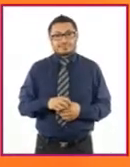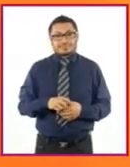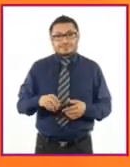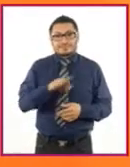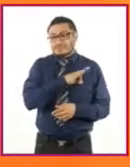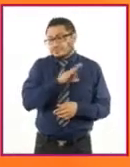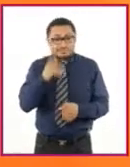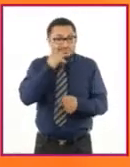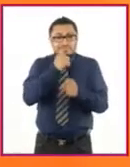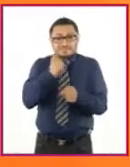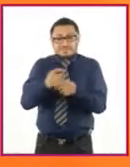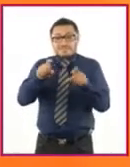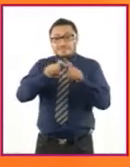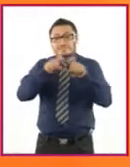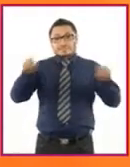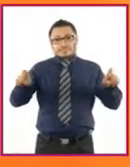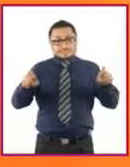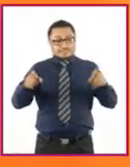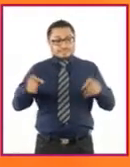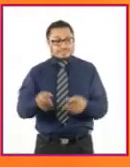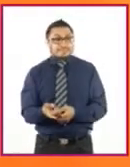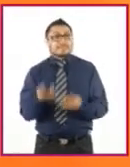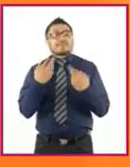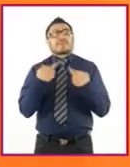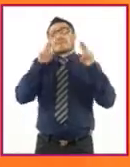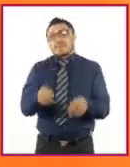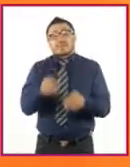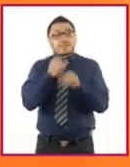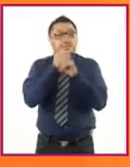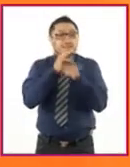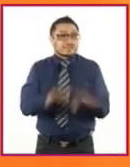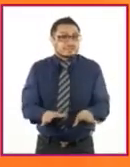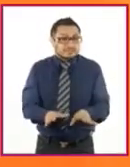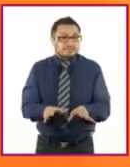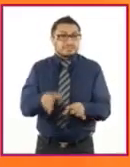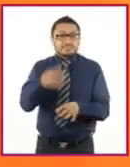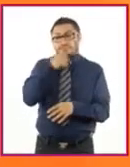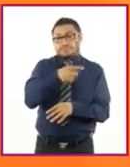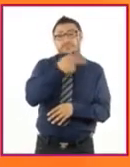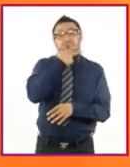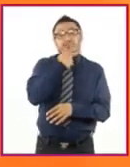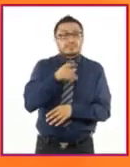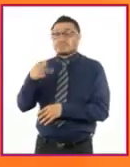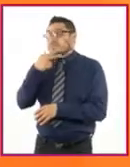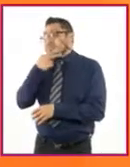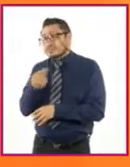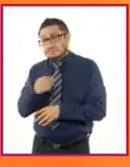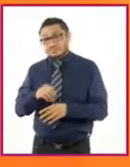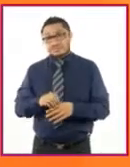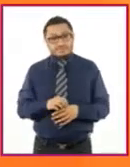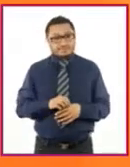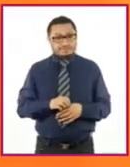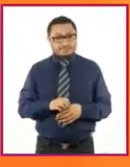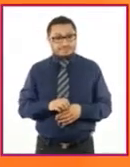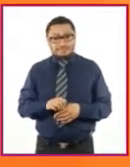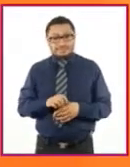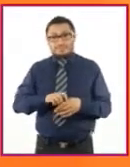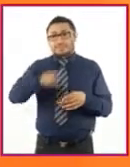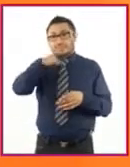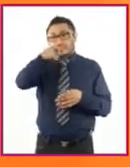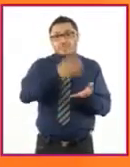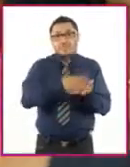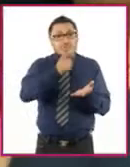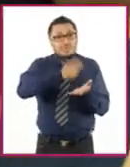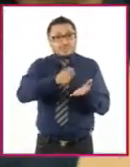las expresiones algebraicas que representan la información de Enrique y Jaime? Escríbanlas en su